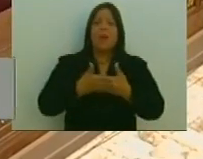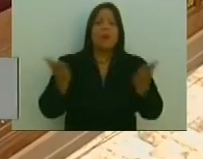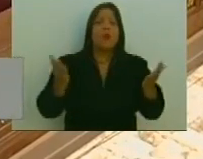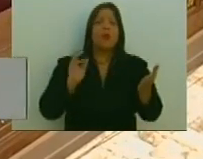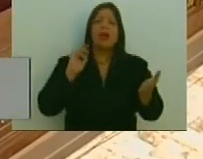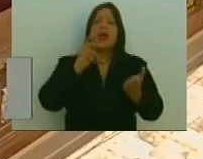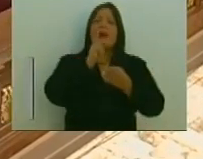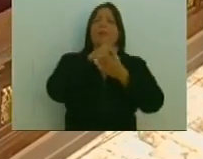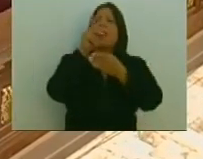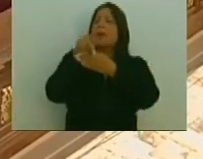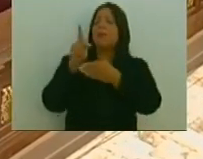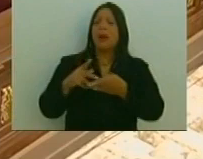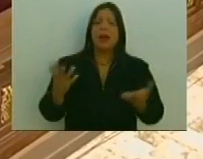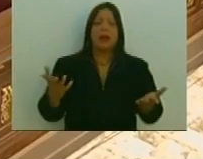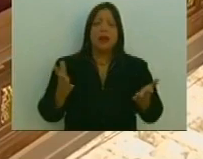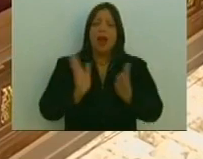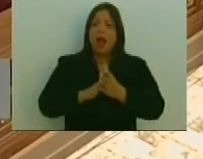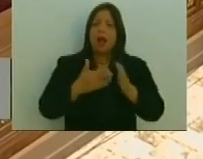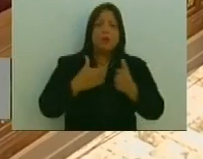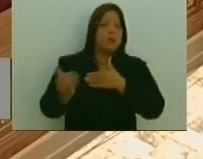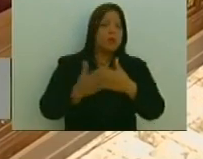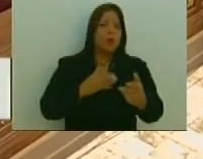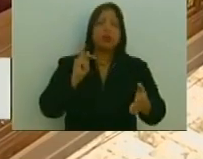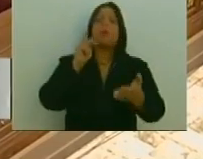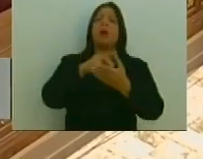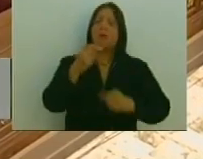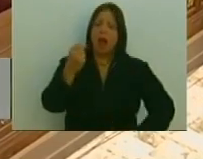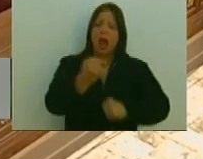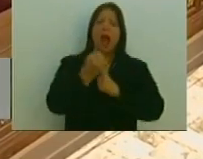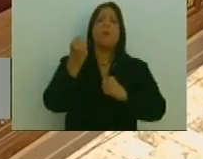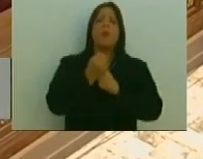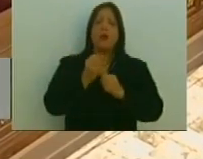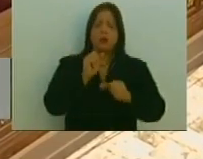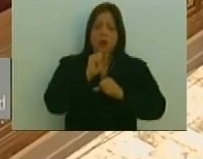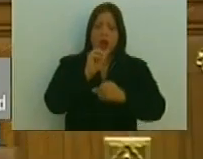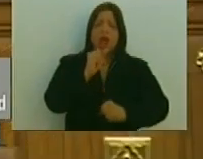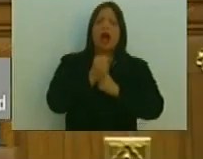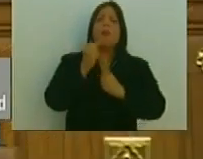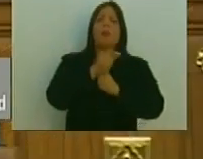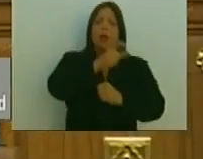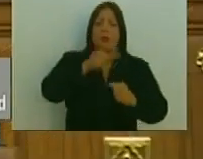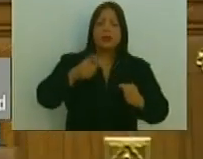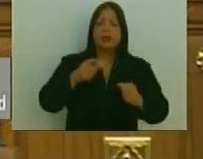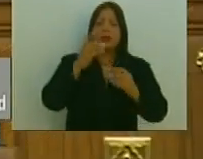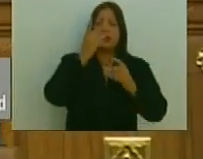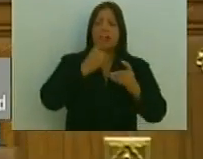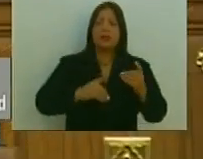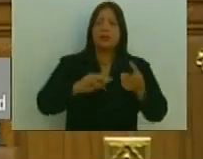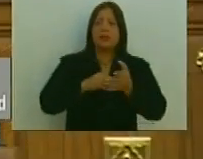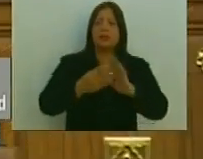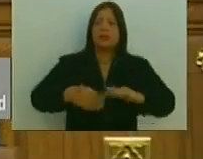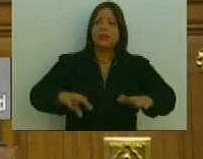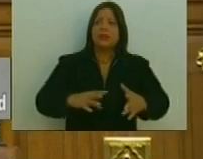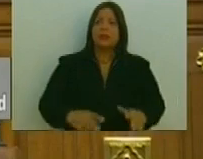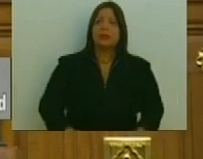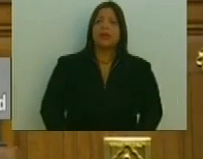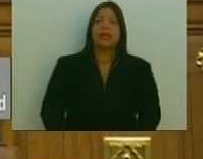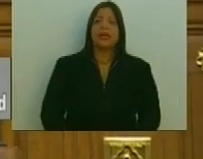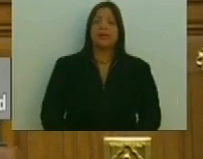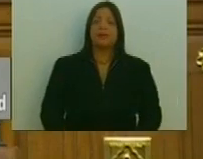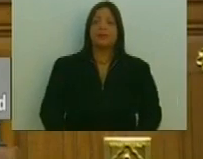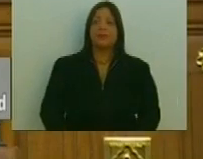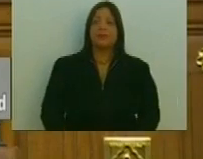empleos alternativos, que las empresas de alto riesgo apoyen el empleo asistido, el empleo alternativo para los hermanos con discapacidad. Nosotros soñamos con